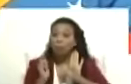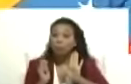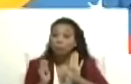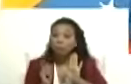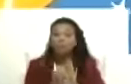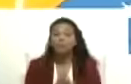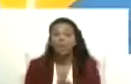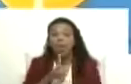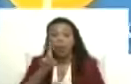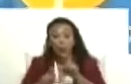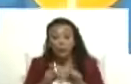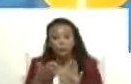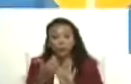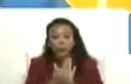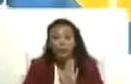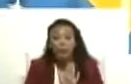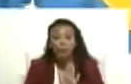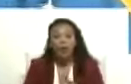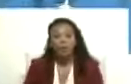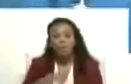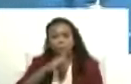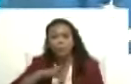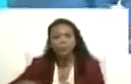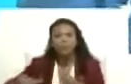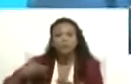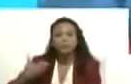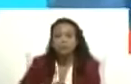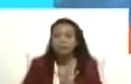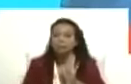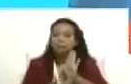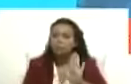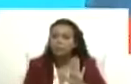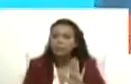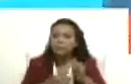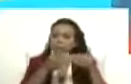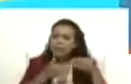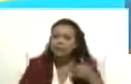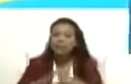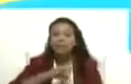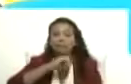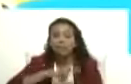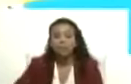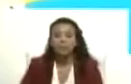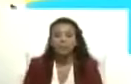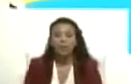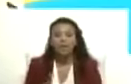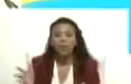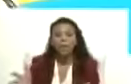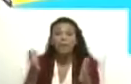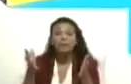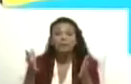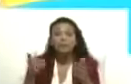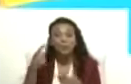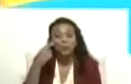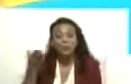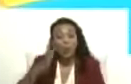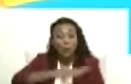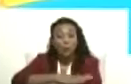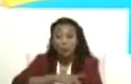y lo consulta para los hechos importantes y trascendentes. Es una victoria de todas y de